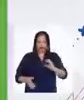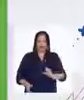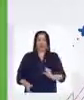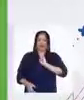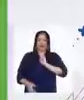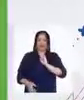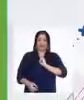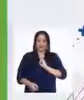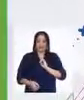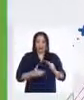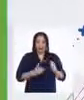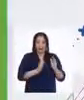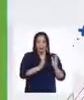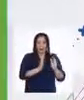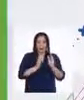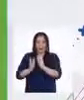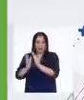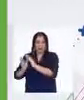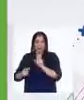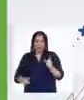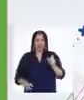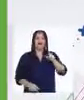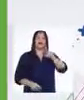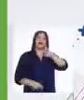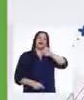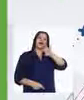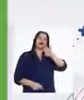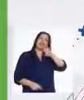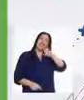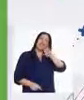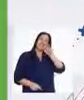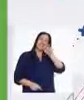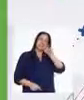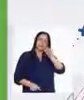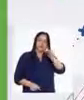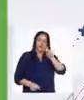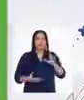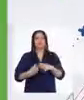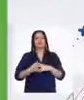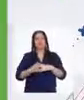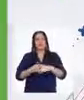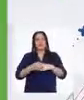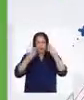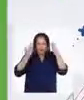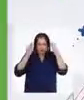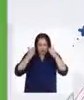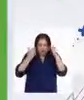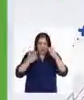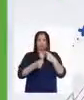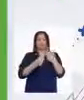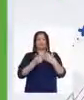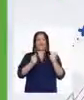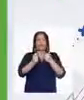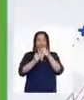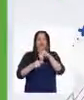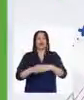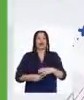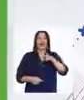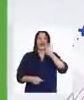por diferentes estadios. James Marcia, que es uno de los seguidores de Erikson, plantea que